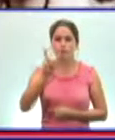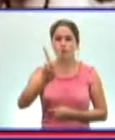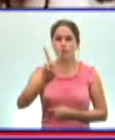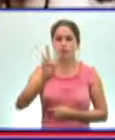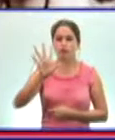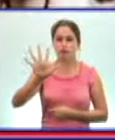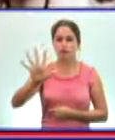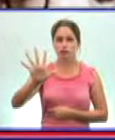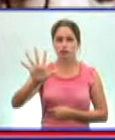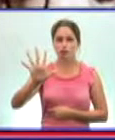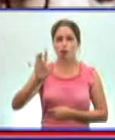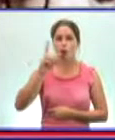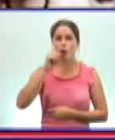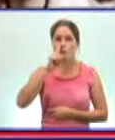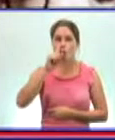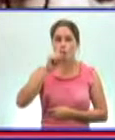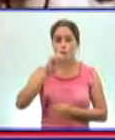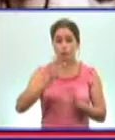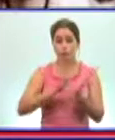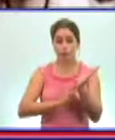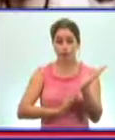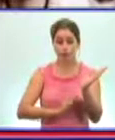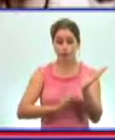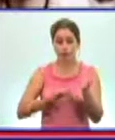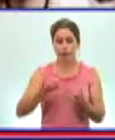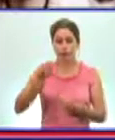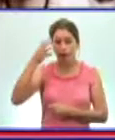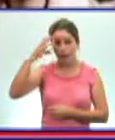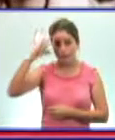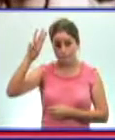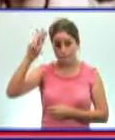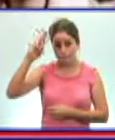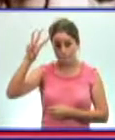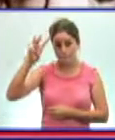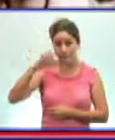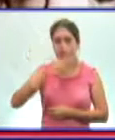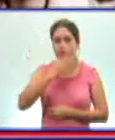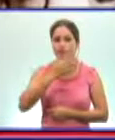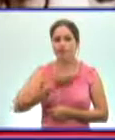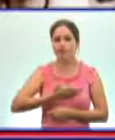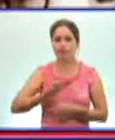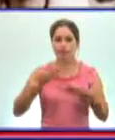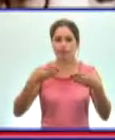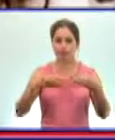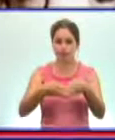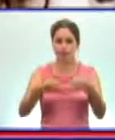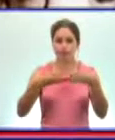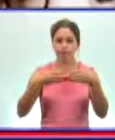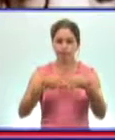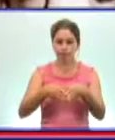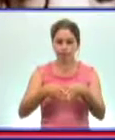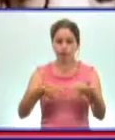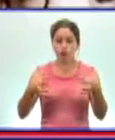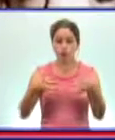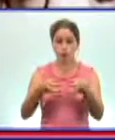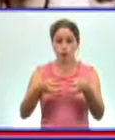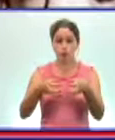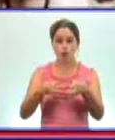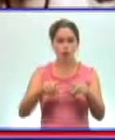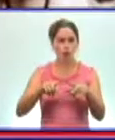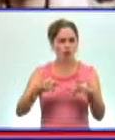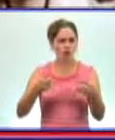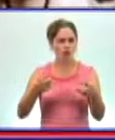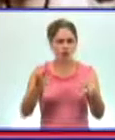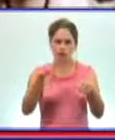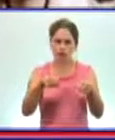noviembre en que sale de Tuxpan, México, Fidel con los expedicionarios de Granma. Pero ¿por qué sale Fidel en esa fecha